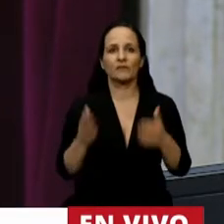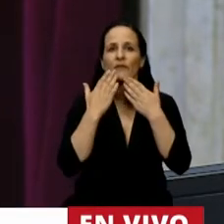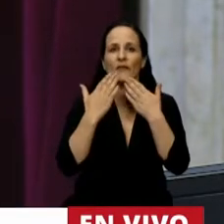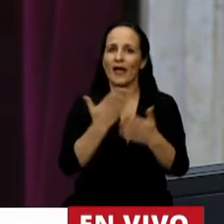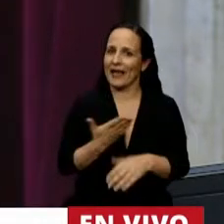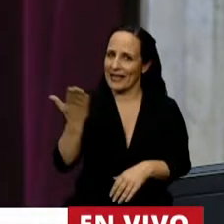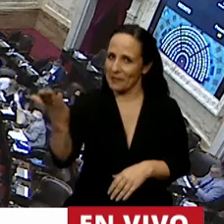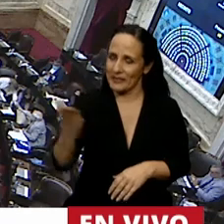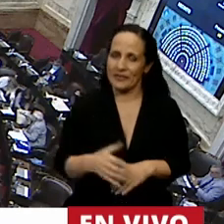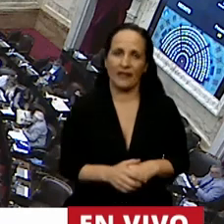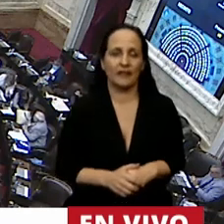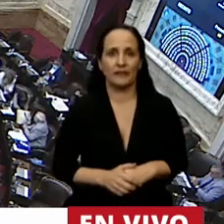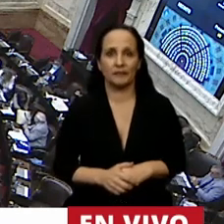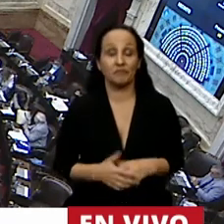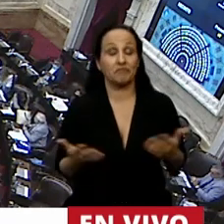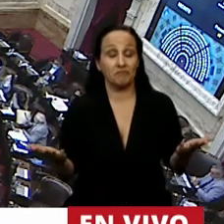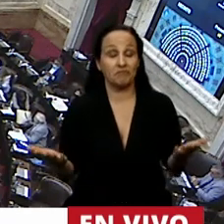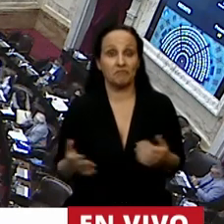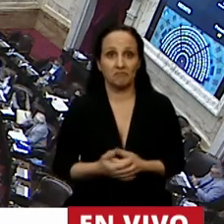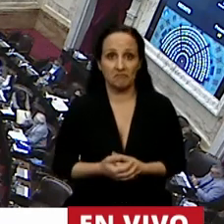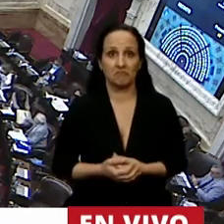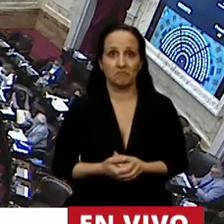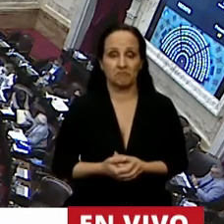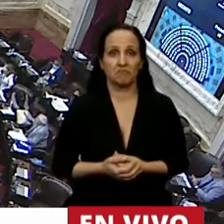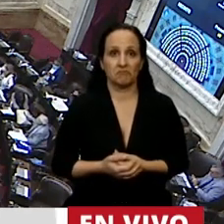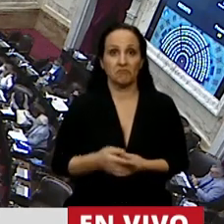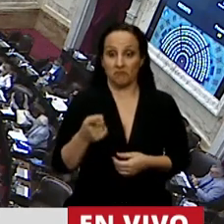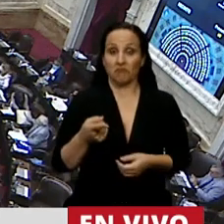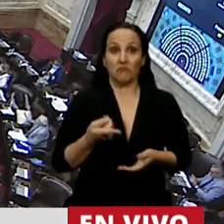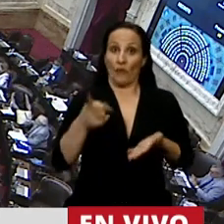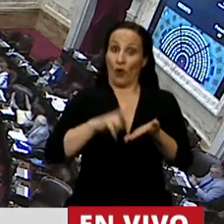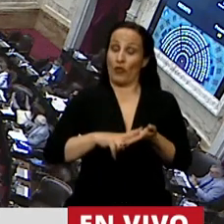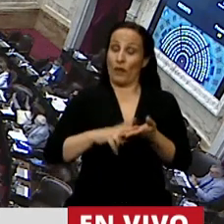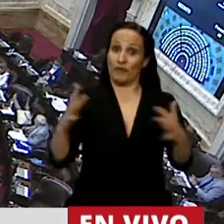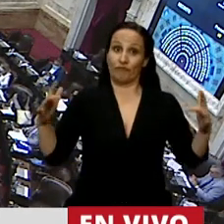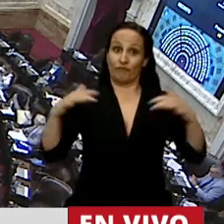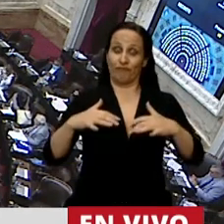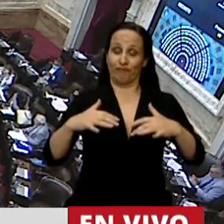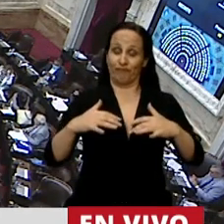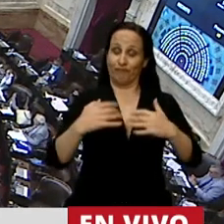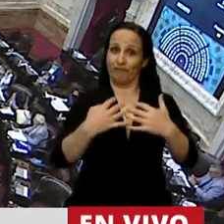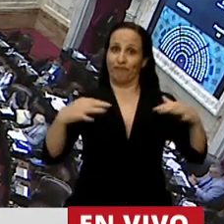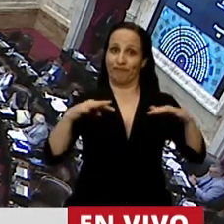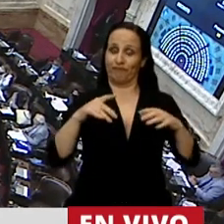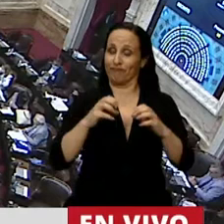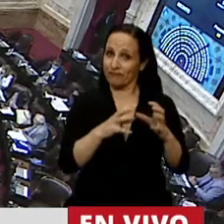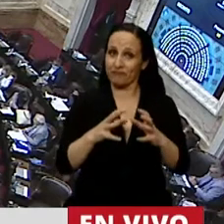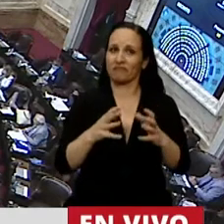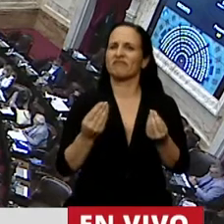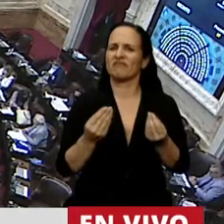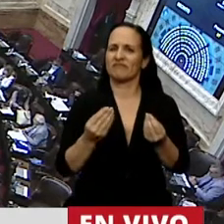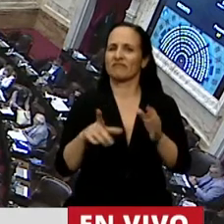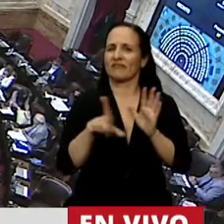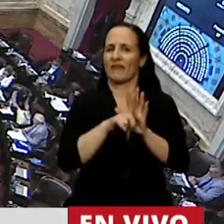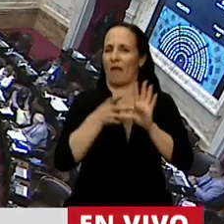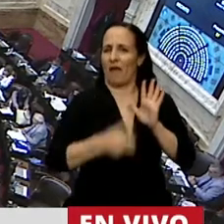Gracias, presidente. Nuevamente nos encontramos en este recinto debatiendo la legalización del aborto tal como